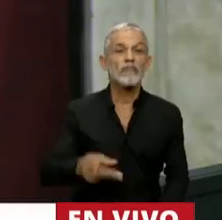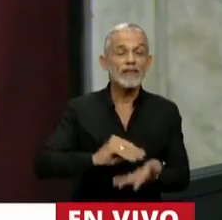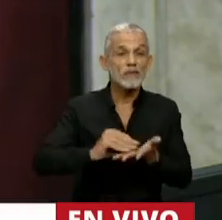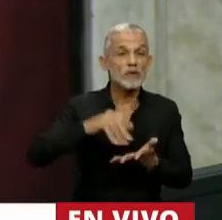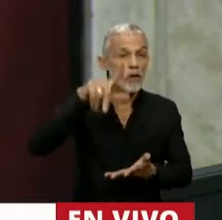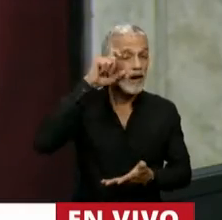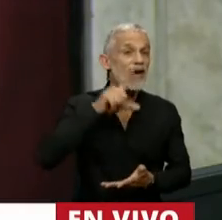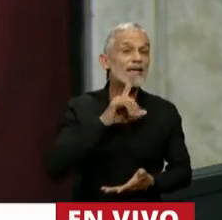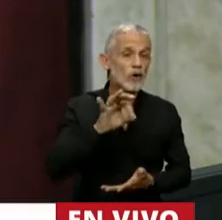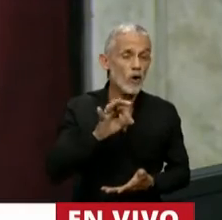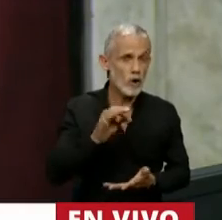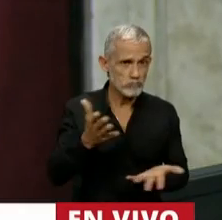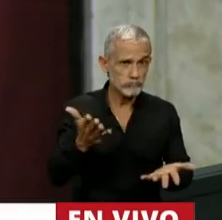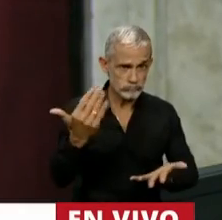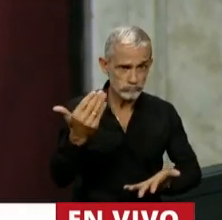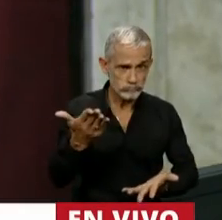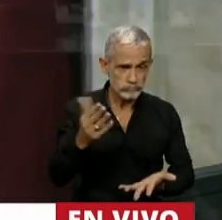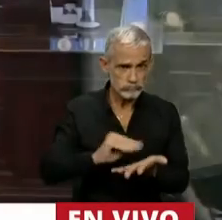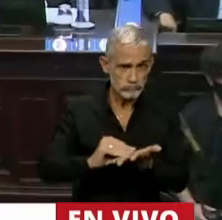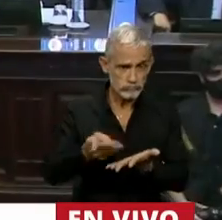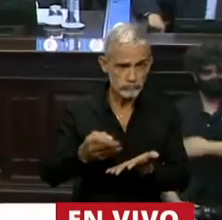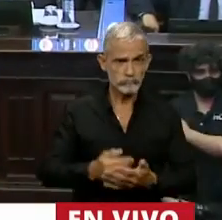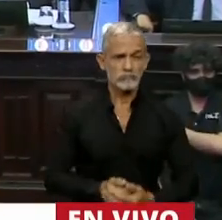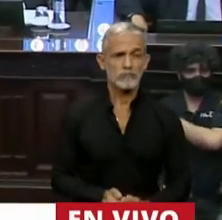Diputado Leito, en el uso de la palabra.